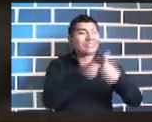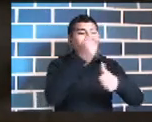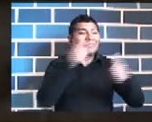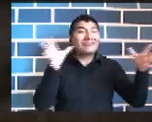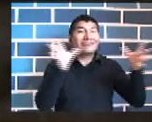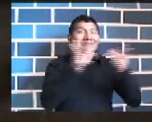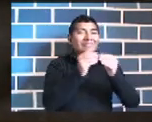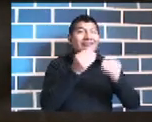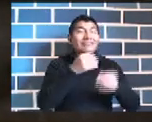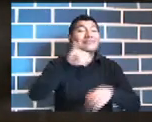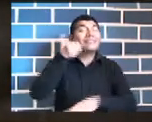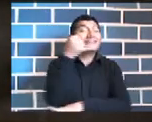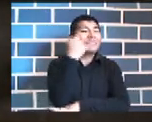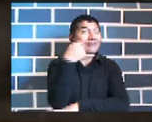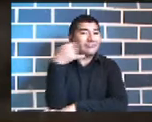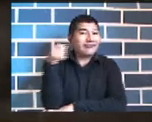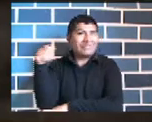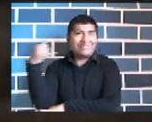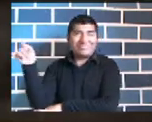de Jerusalén.